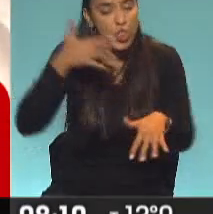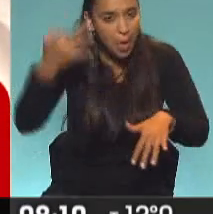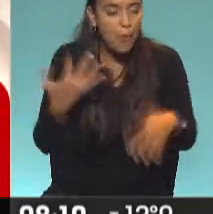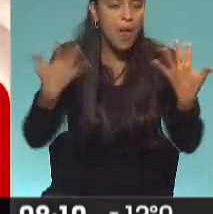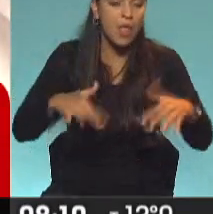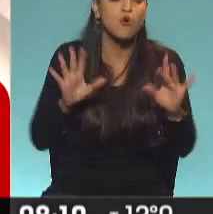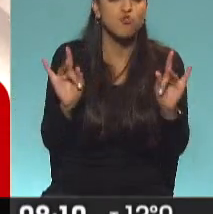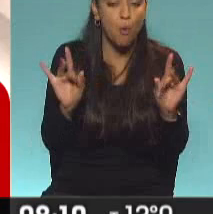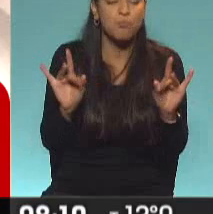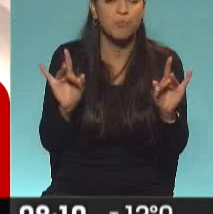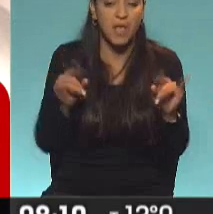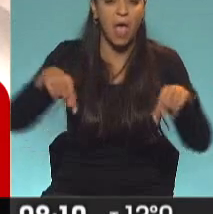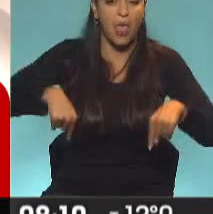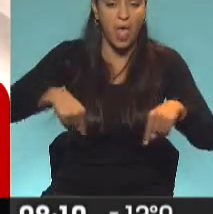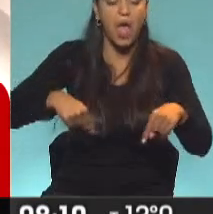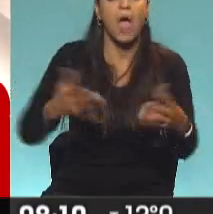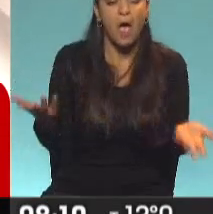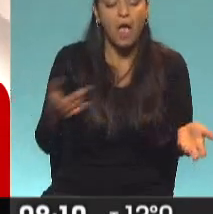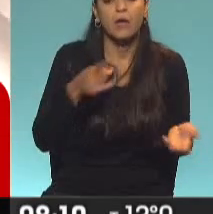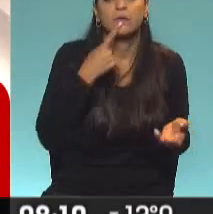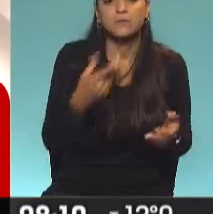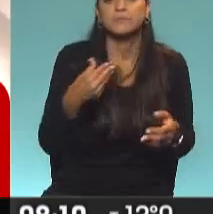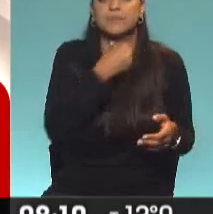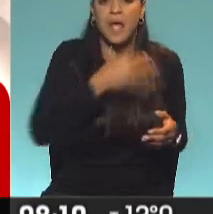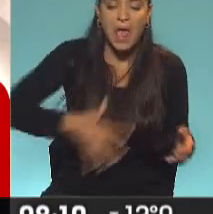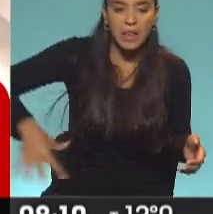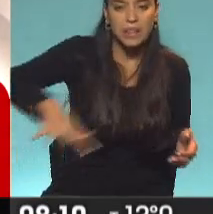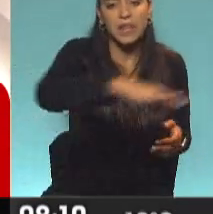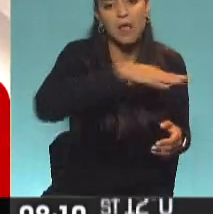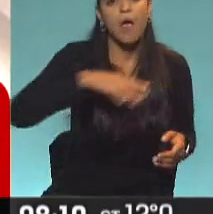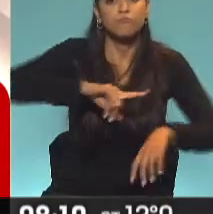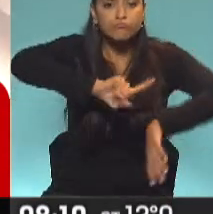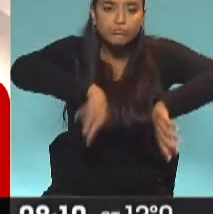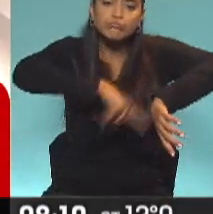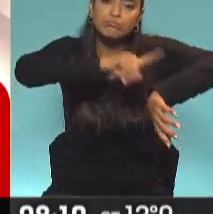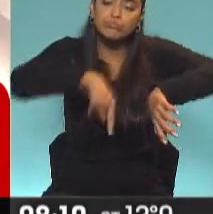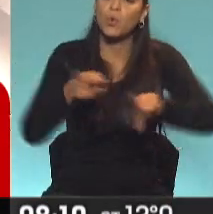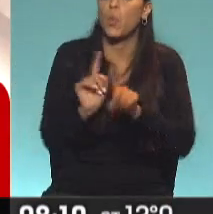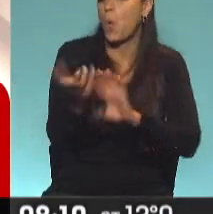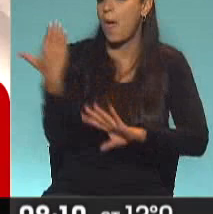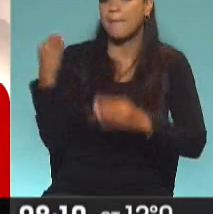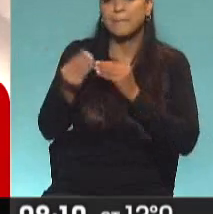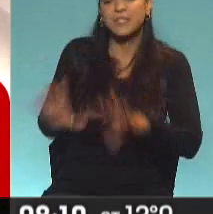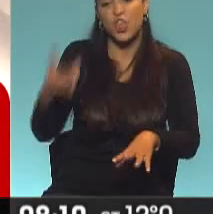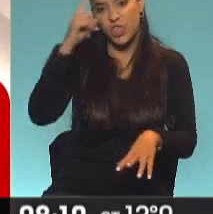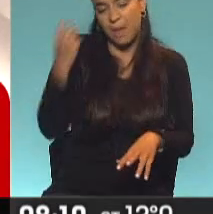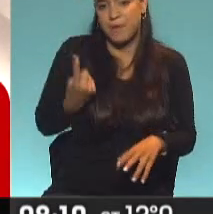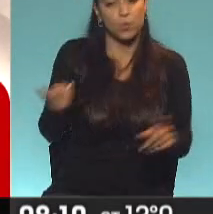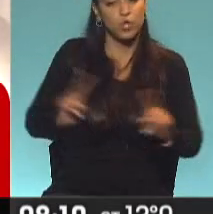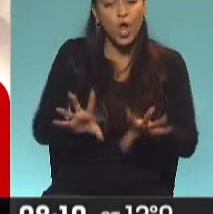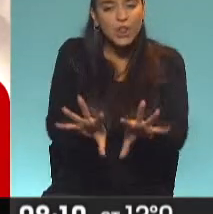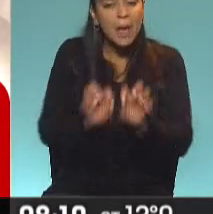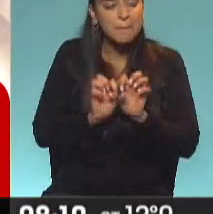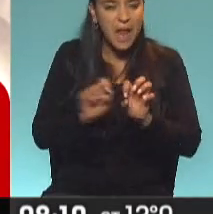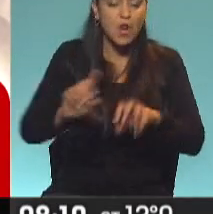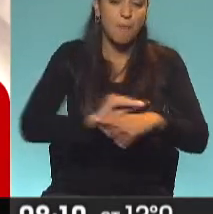muy complicada esta mañana allí en Guernica. Ya llegan varias horas de este operativo, no es que empezó hace 10 minutos, empezó muy temprano en